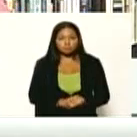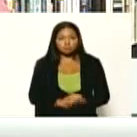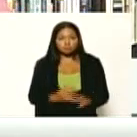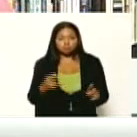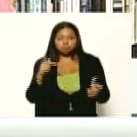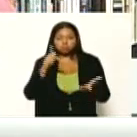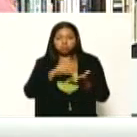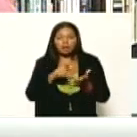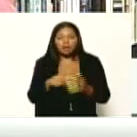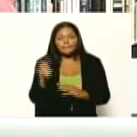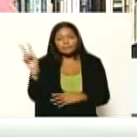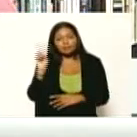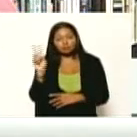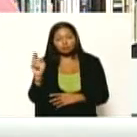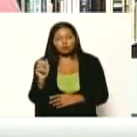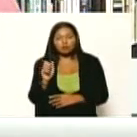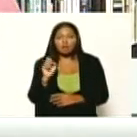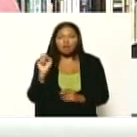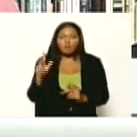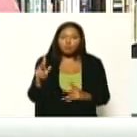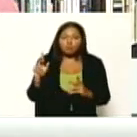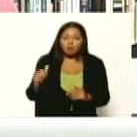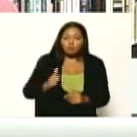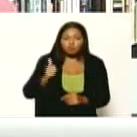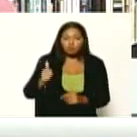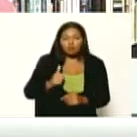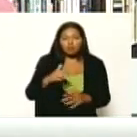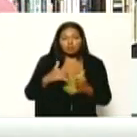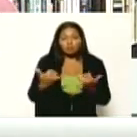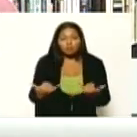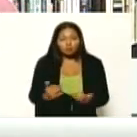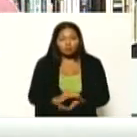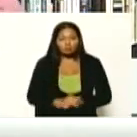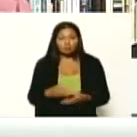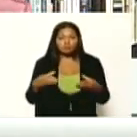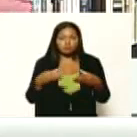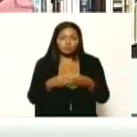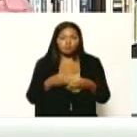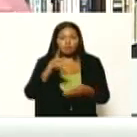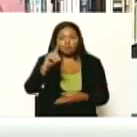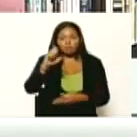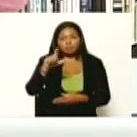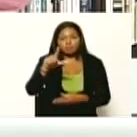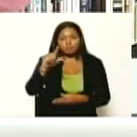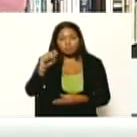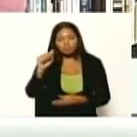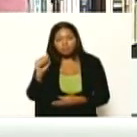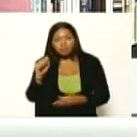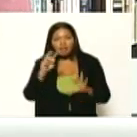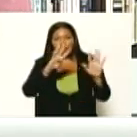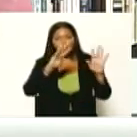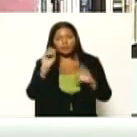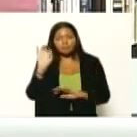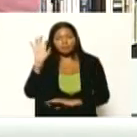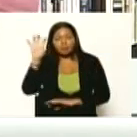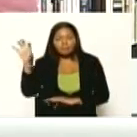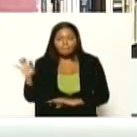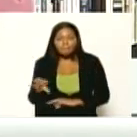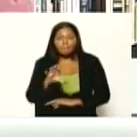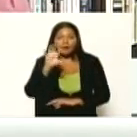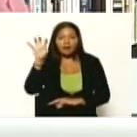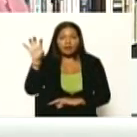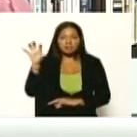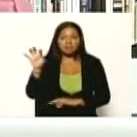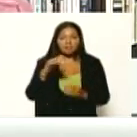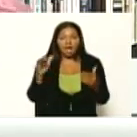Venezuela, afortunadamente, pero la cepa Delta tiene 90 países, ya está en Colombia, ya está en